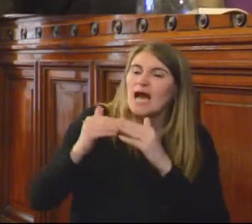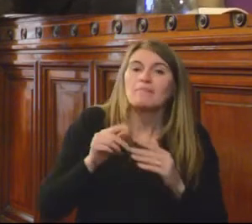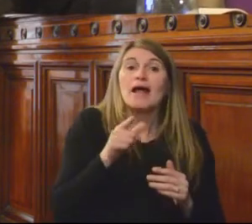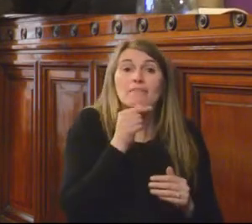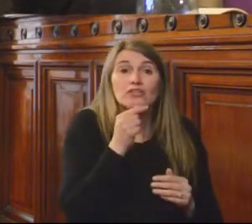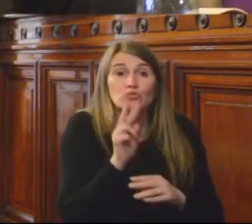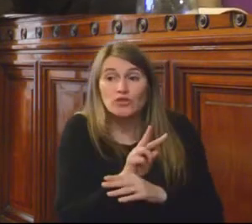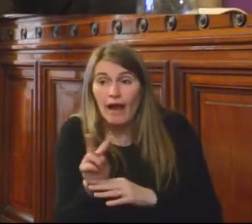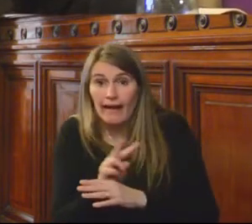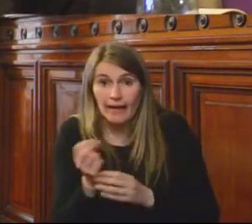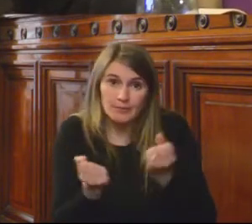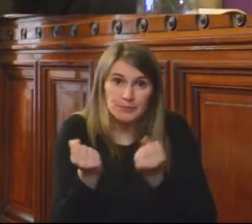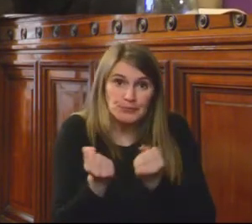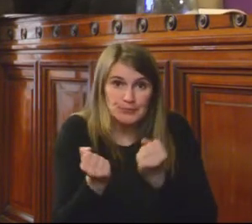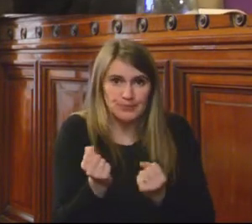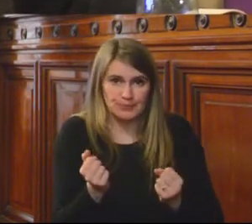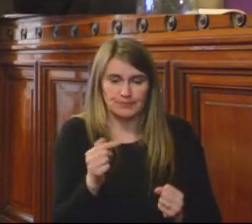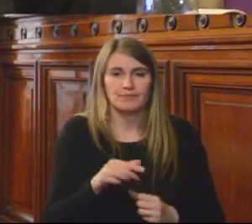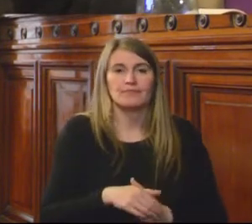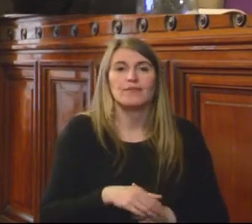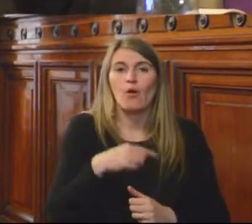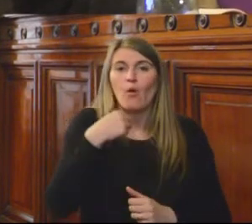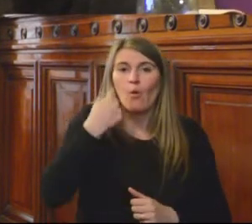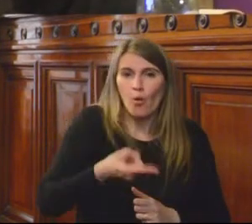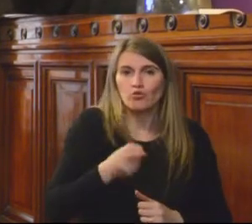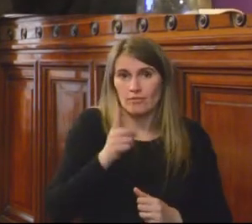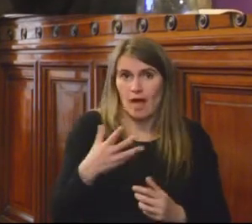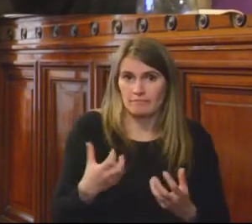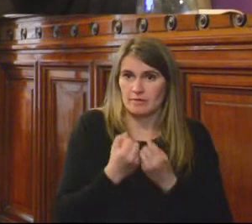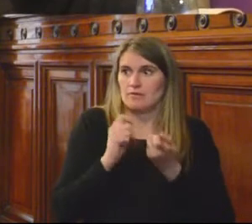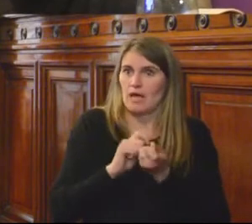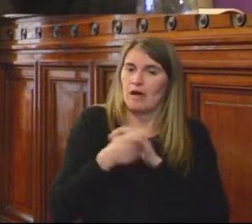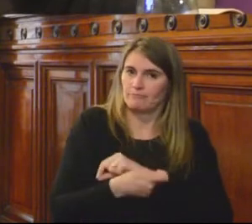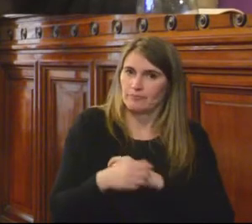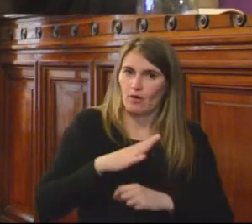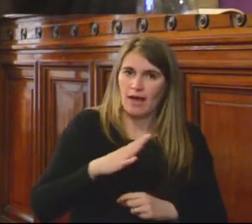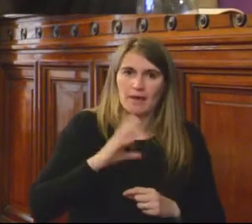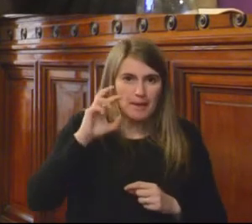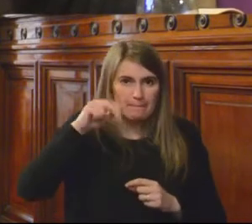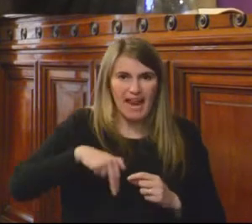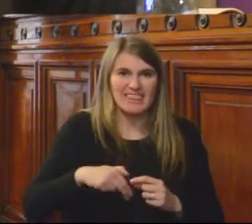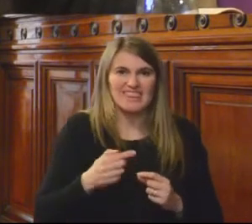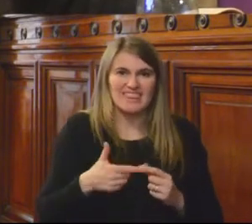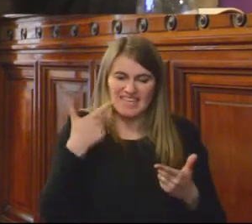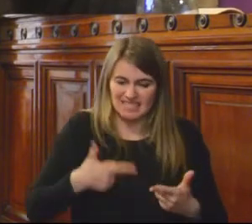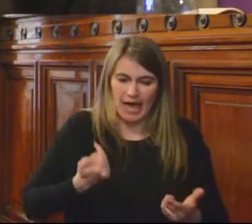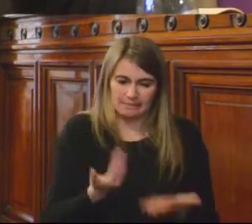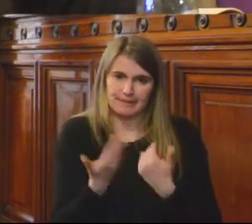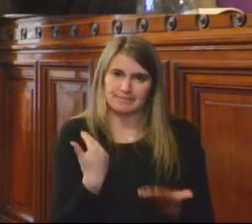nivel nacional. Otra de las acciones con gran impacto social lo ha representado el Plan Nacional para el Desarme, gracias al